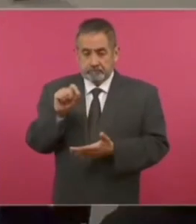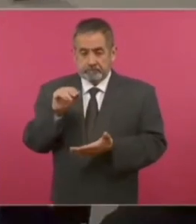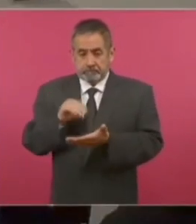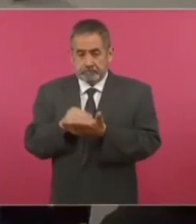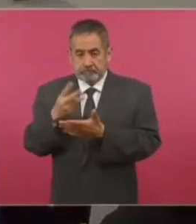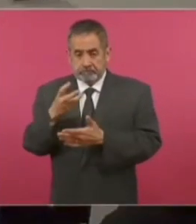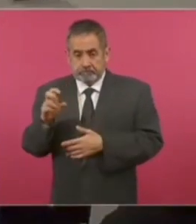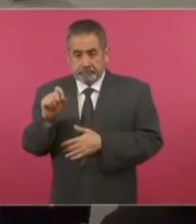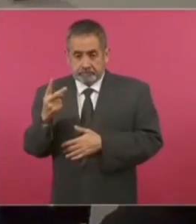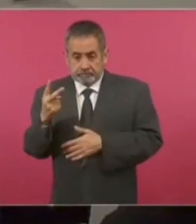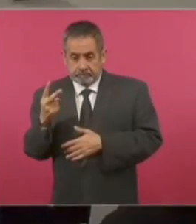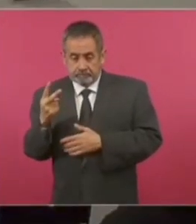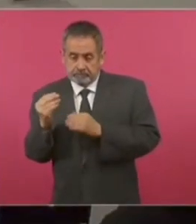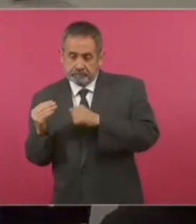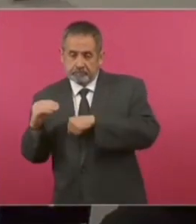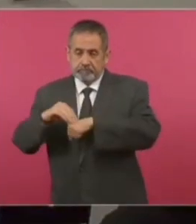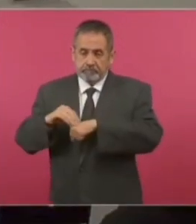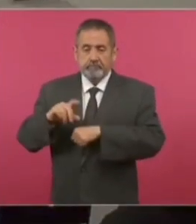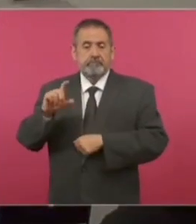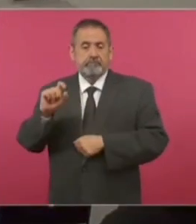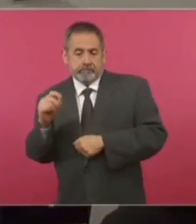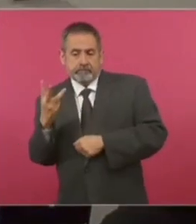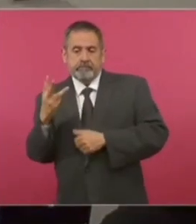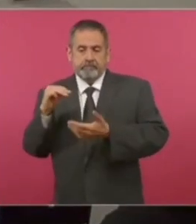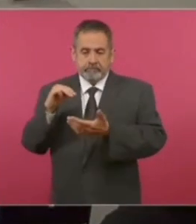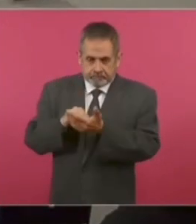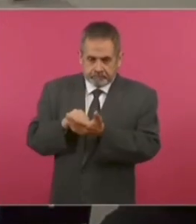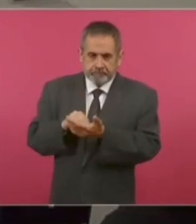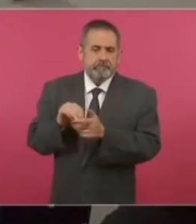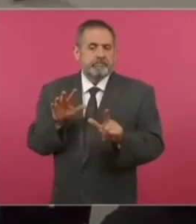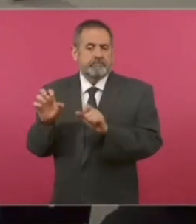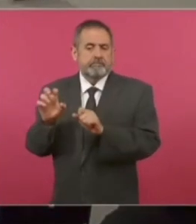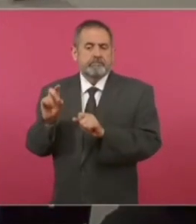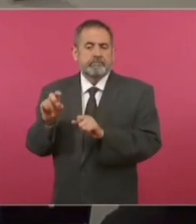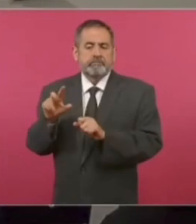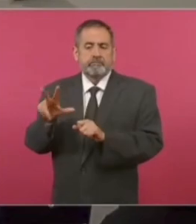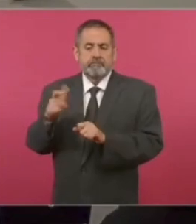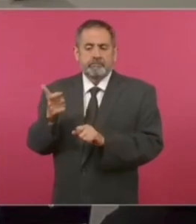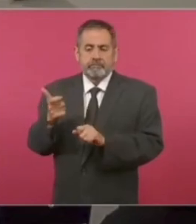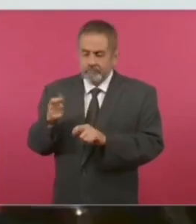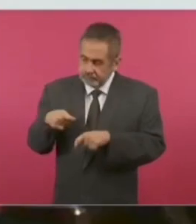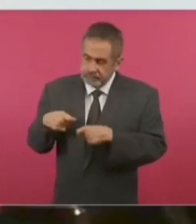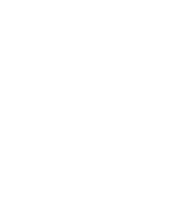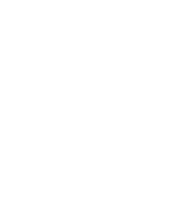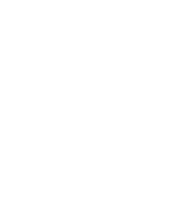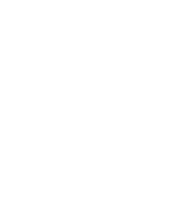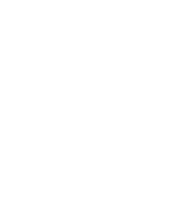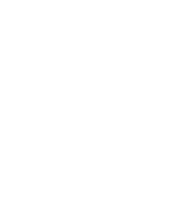20.322 pesos a 23.738 pesos.